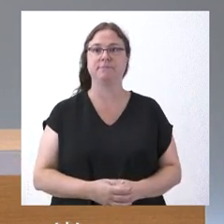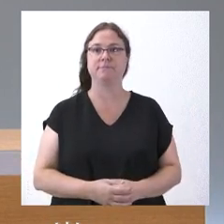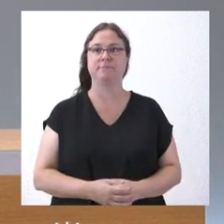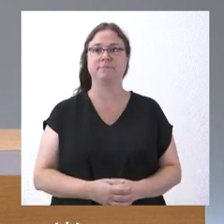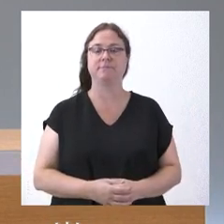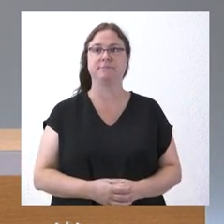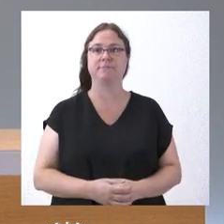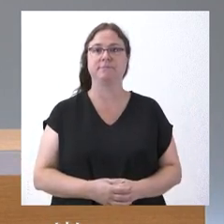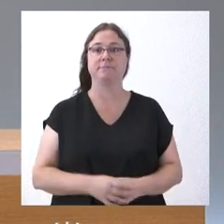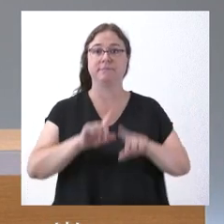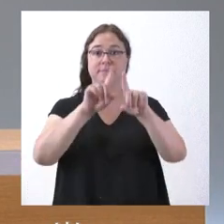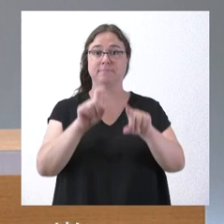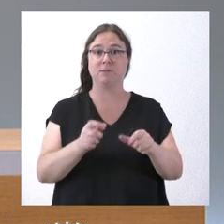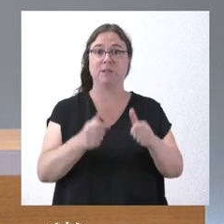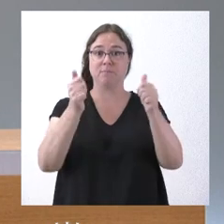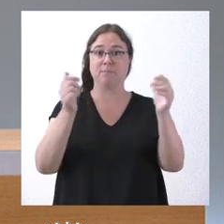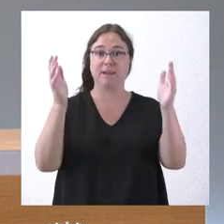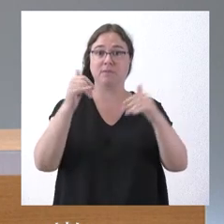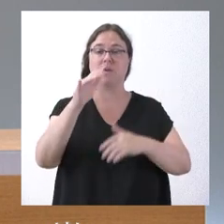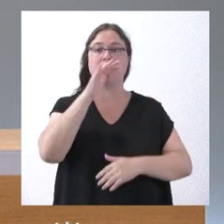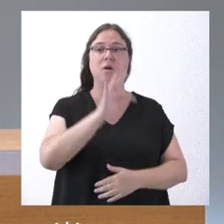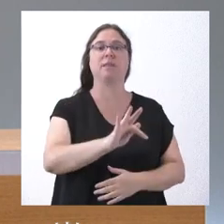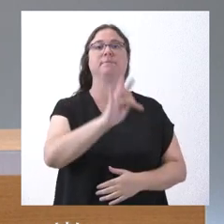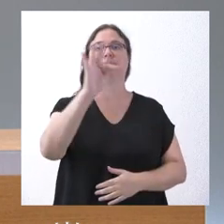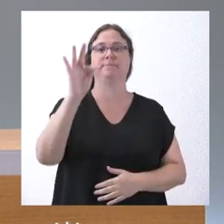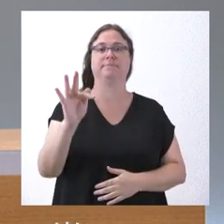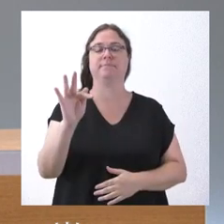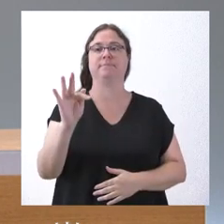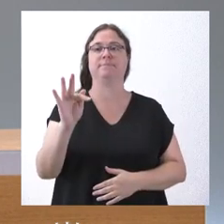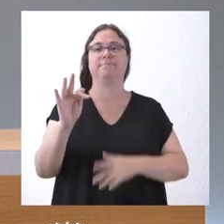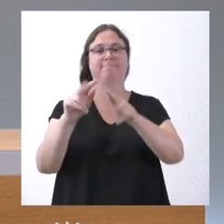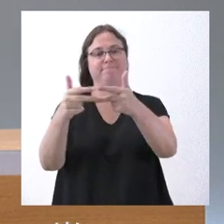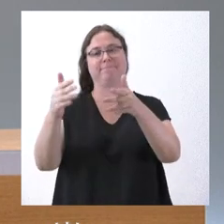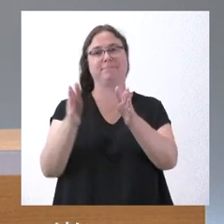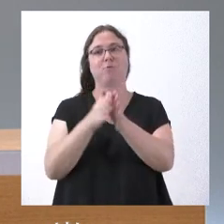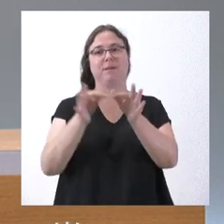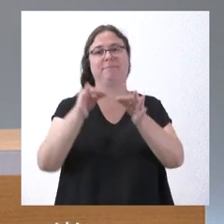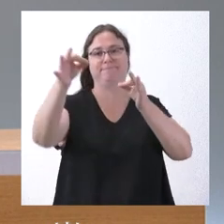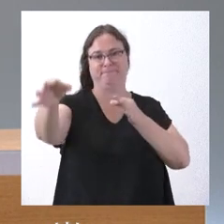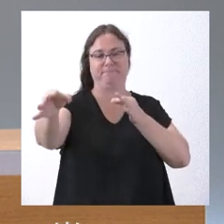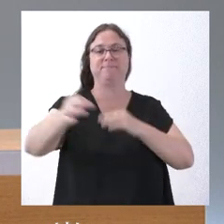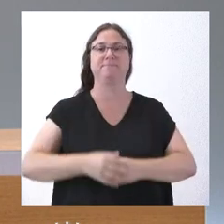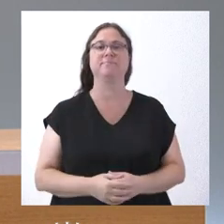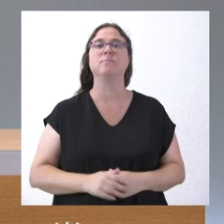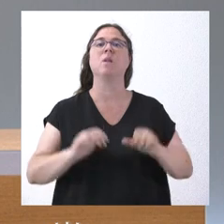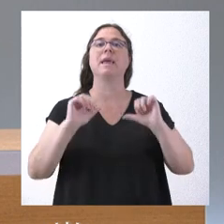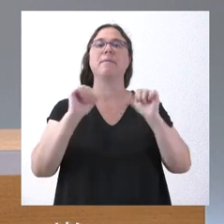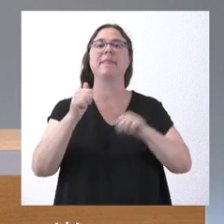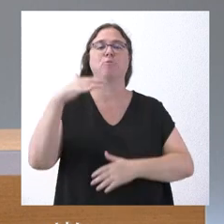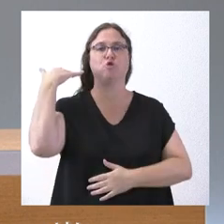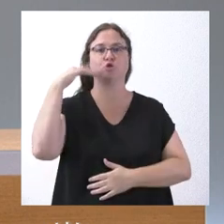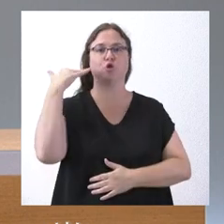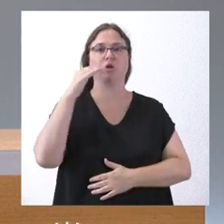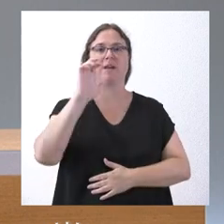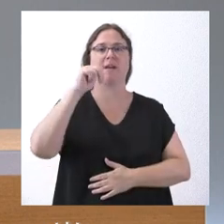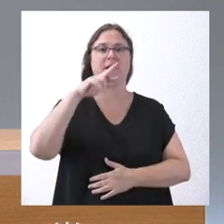Sí, no hay más preguntas en la sala. Damos paso a los medios de comunicación que nos siguen de forma telemática y comenzamos en Soria con